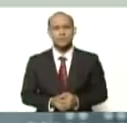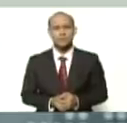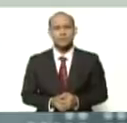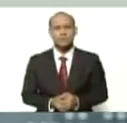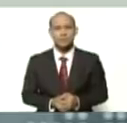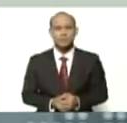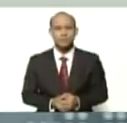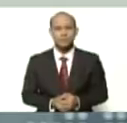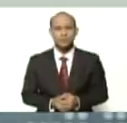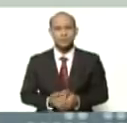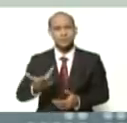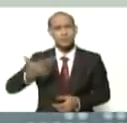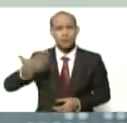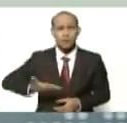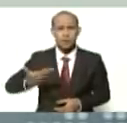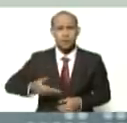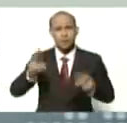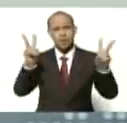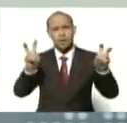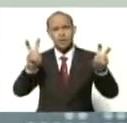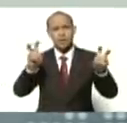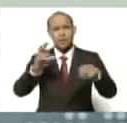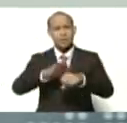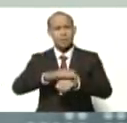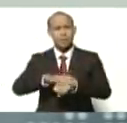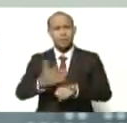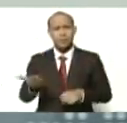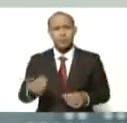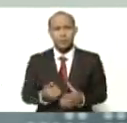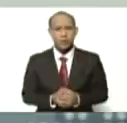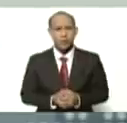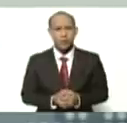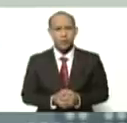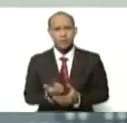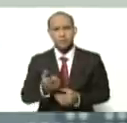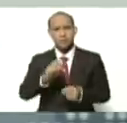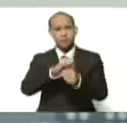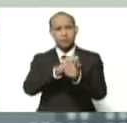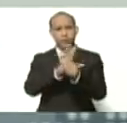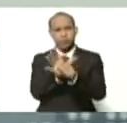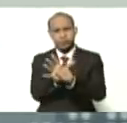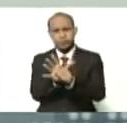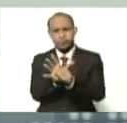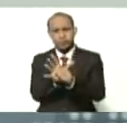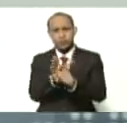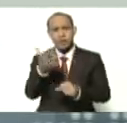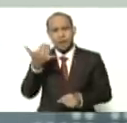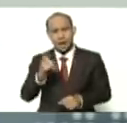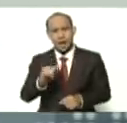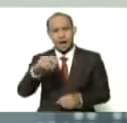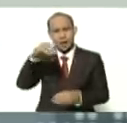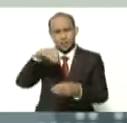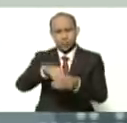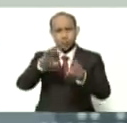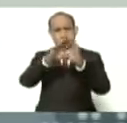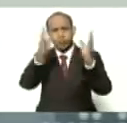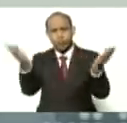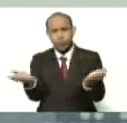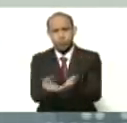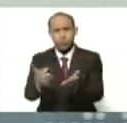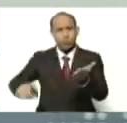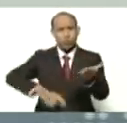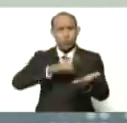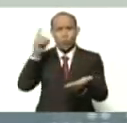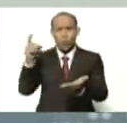es muy importante porque lakovic 19 está presente en el mundo entero haciendo